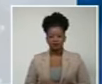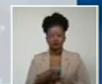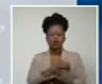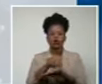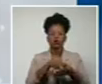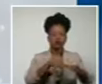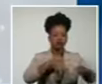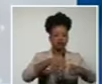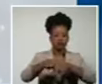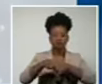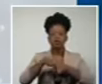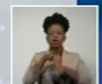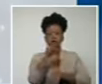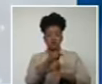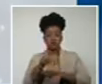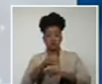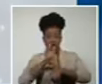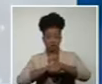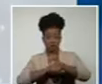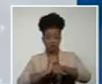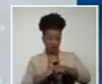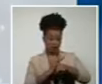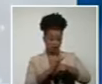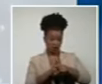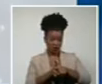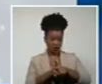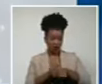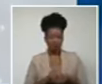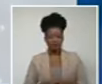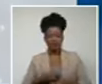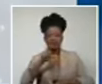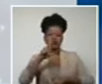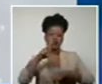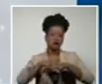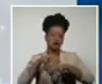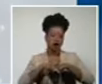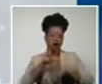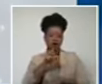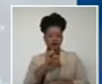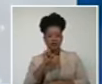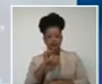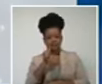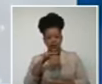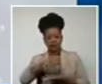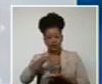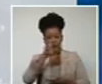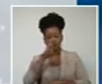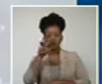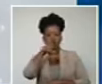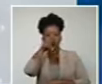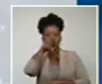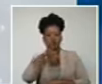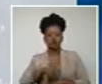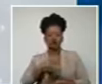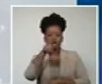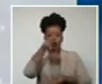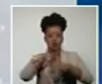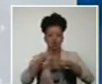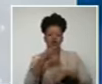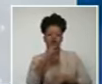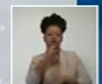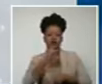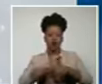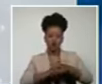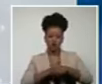positivos a la COVID-19. Centro Habana, La Lisa, Plaza de la Revolución, Cotorro, Boyeros, Habana Vieja, Arroyo Naranjo, Cerro